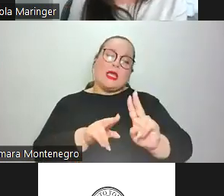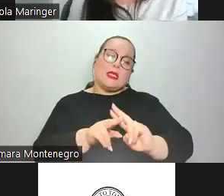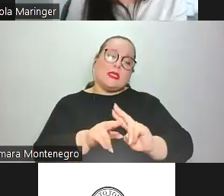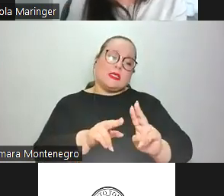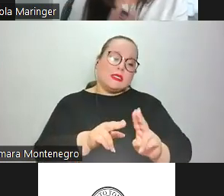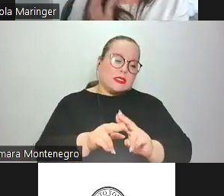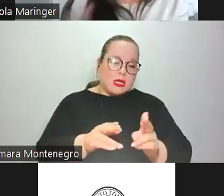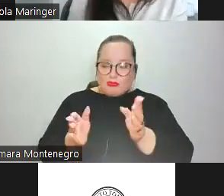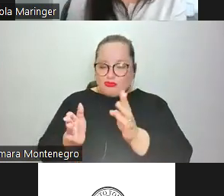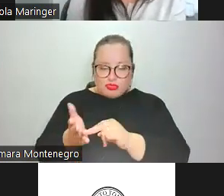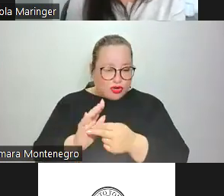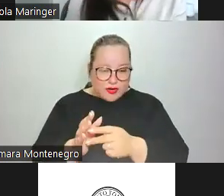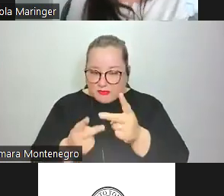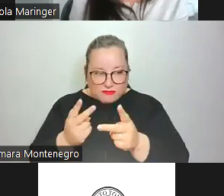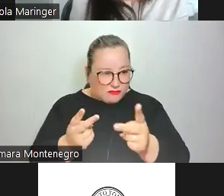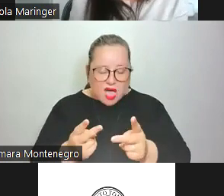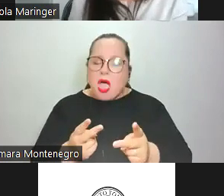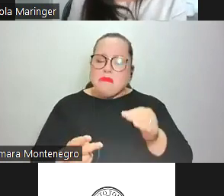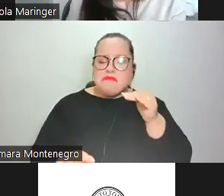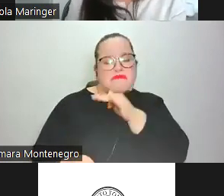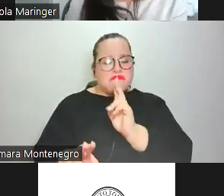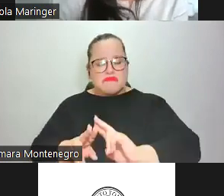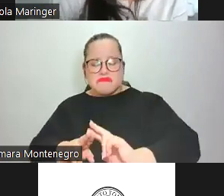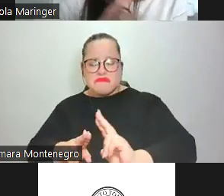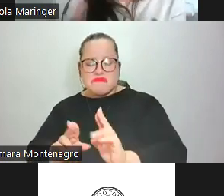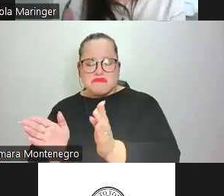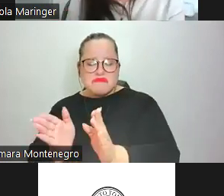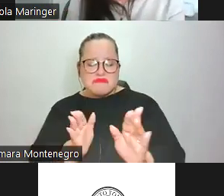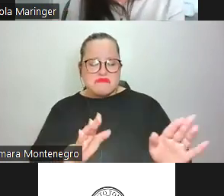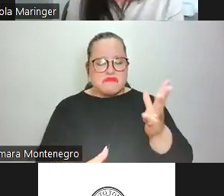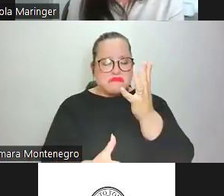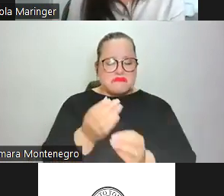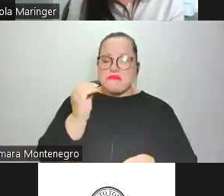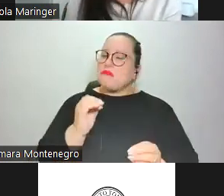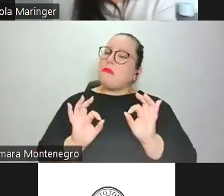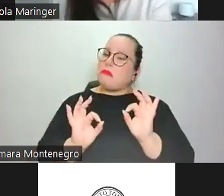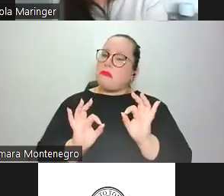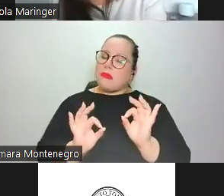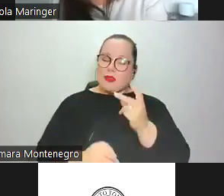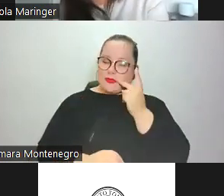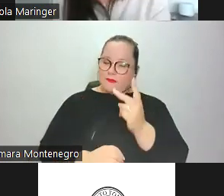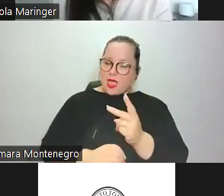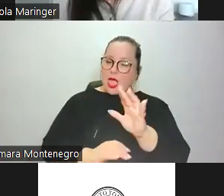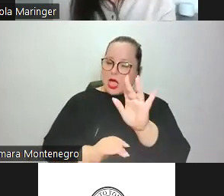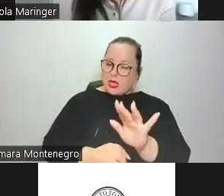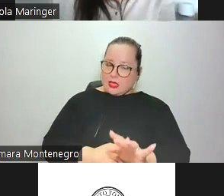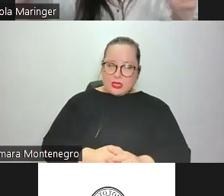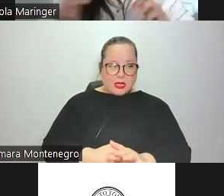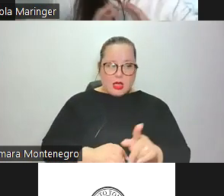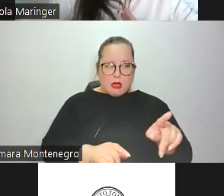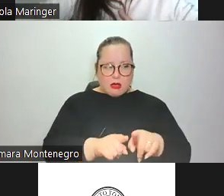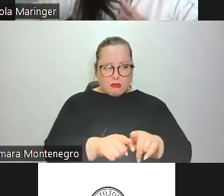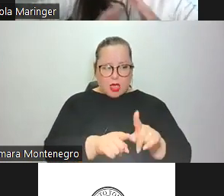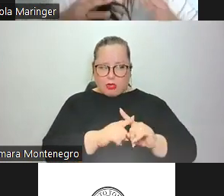resolver problemas. Era muy ordenadita, muy estudiosa, y ahí uno va teniendo características que uno puede ver que los hermanos son muy distintos,